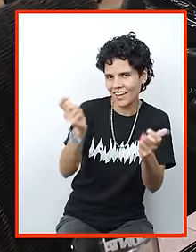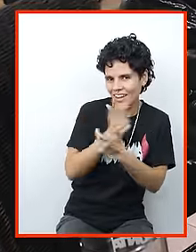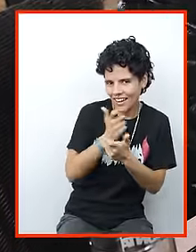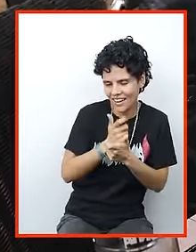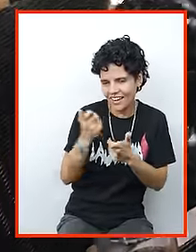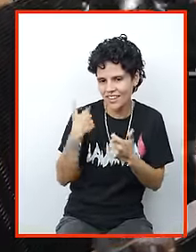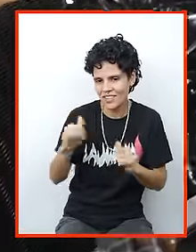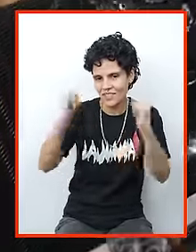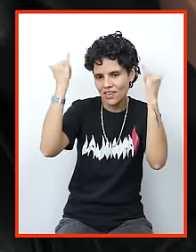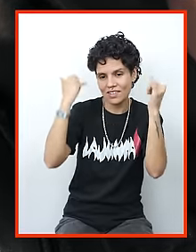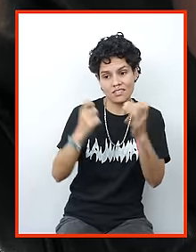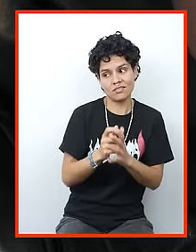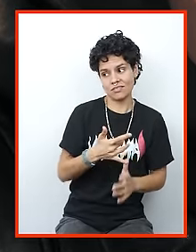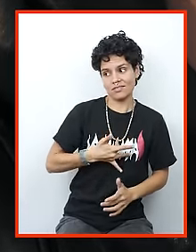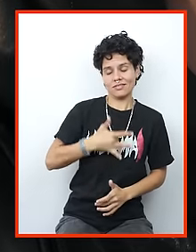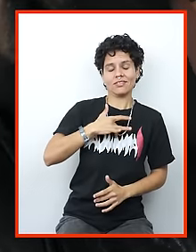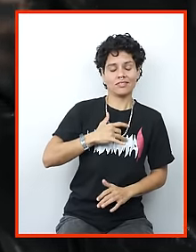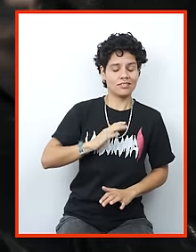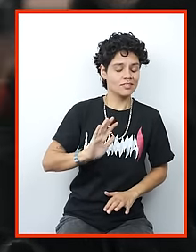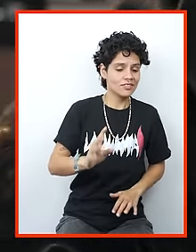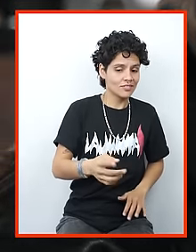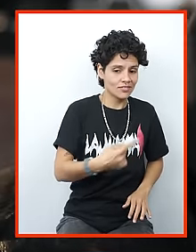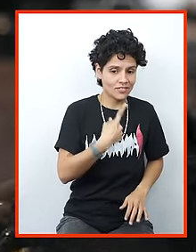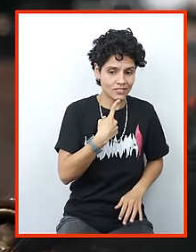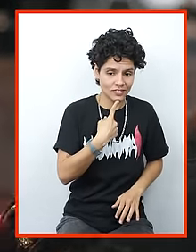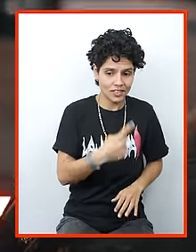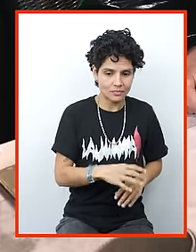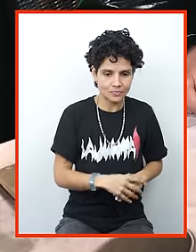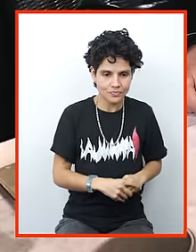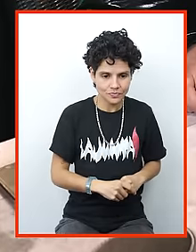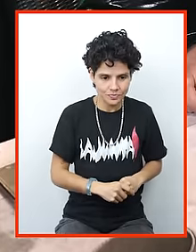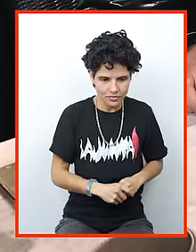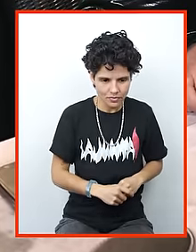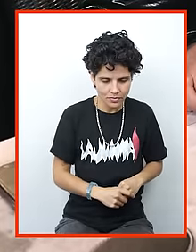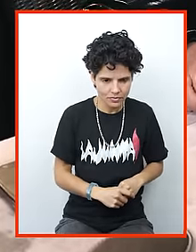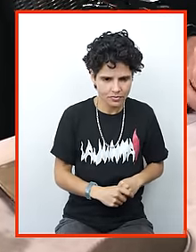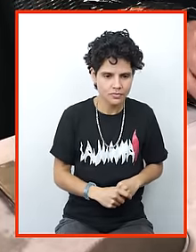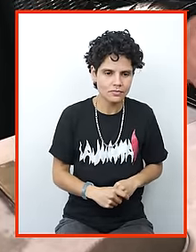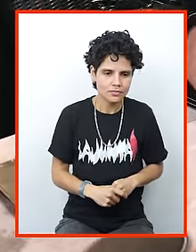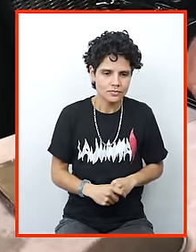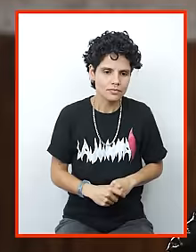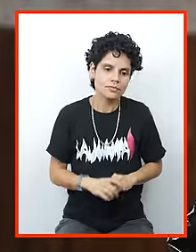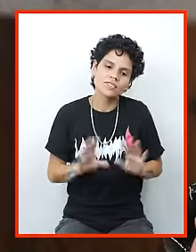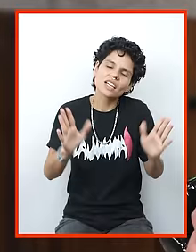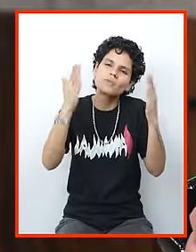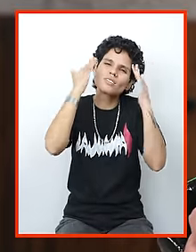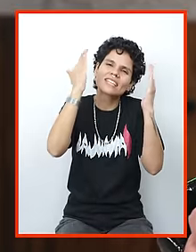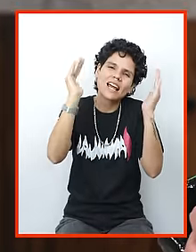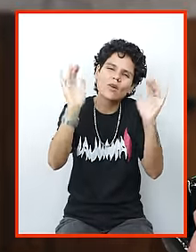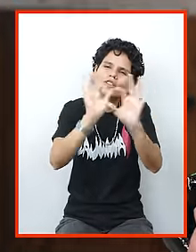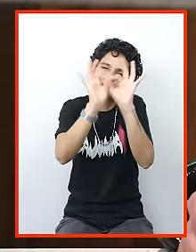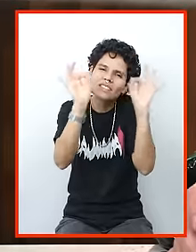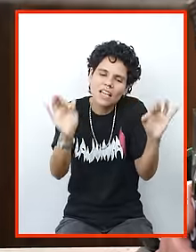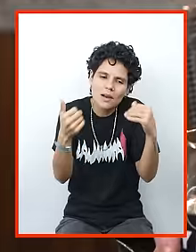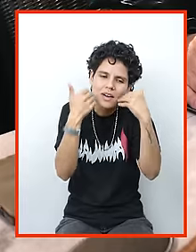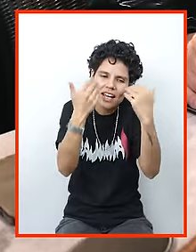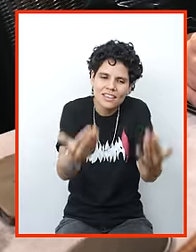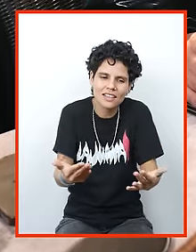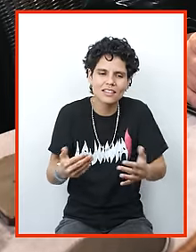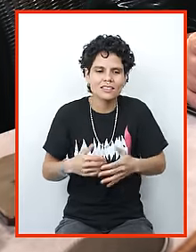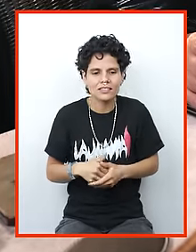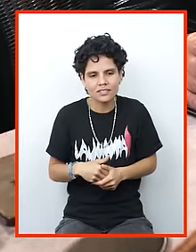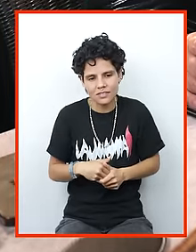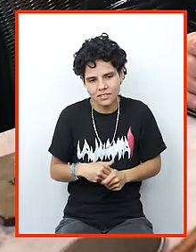bien. Sí, gracias. Pero tengo el truco. Quedémonos con lo bueno, sí. Ese saludo es para ti. Le